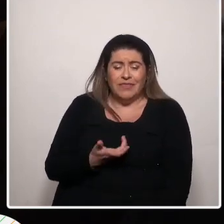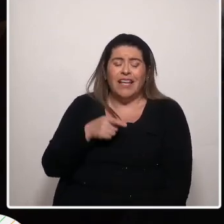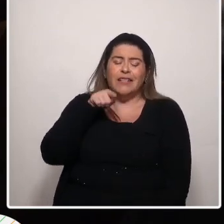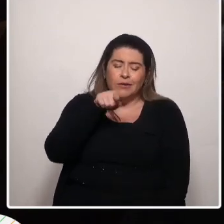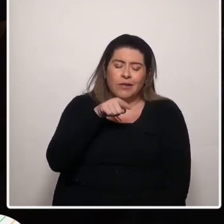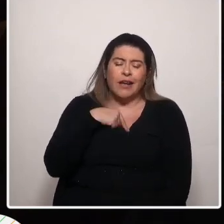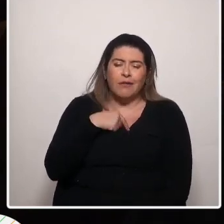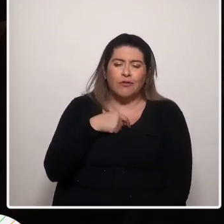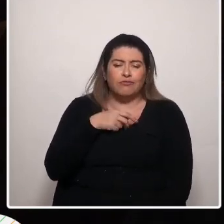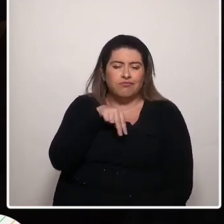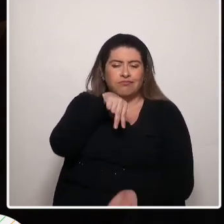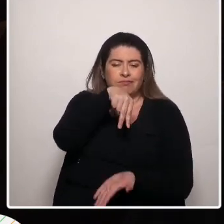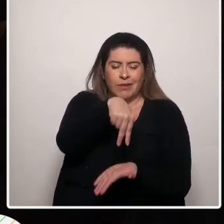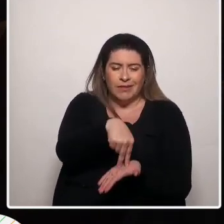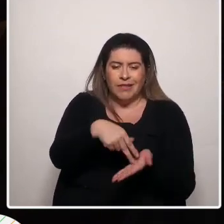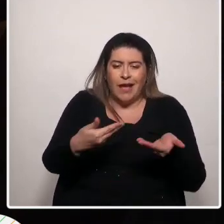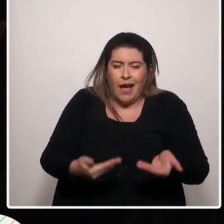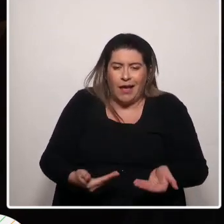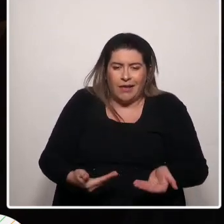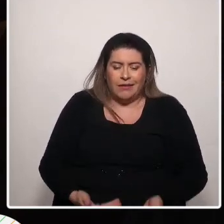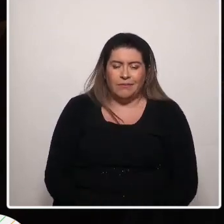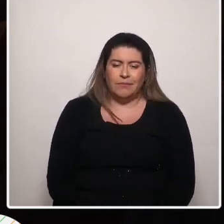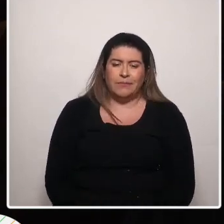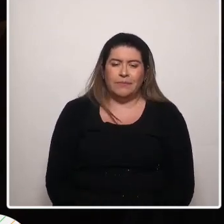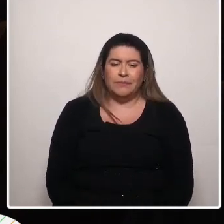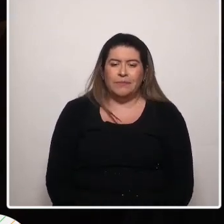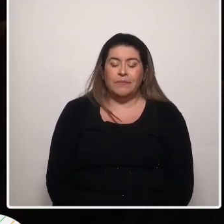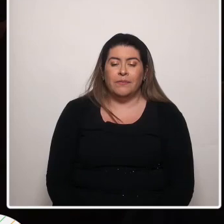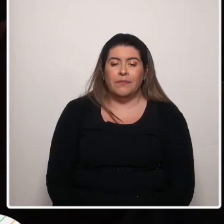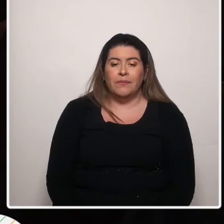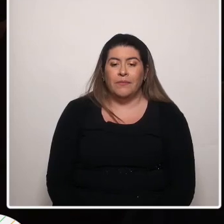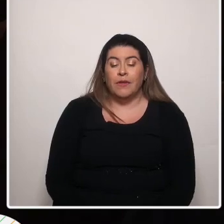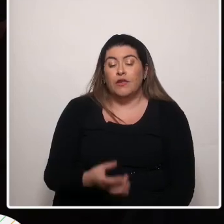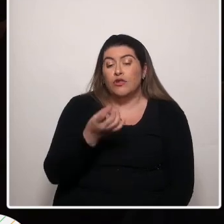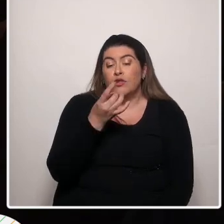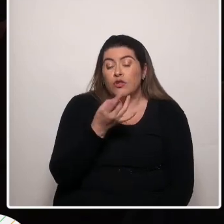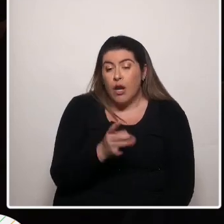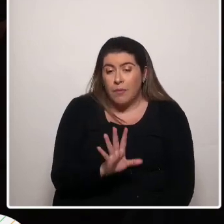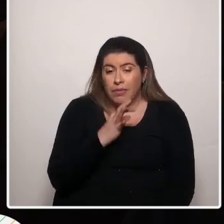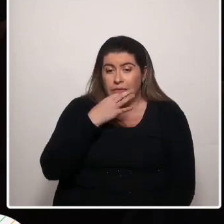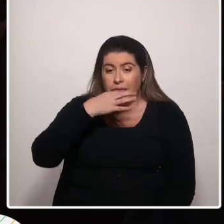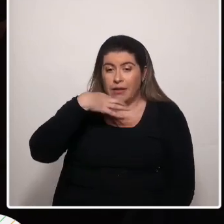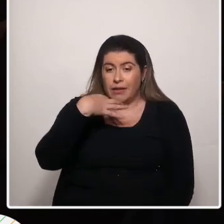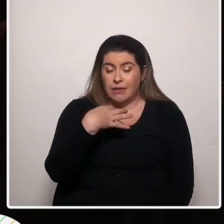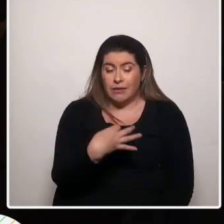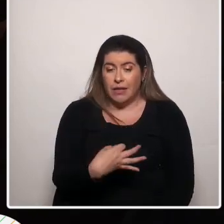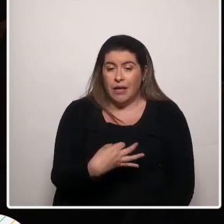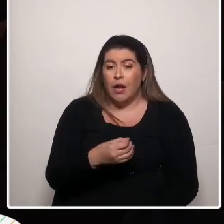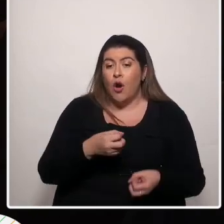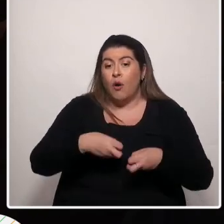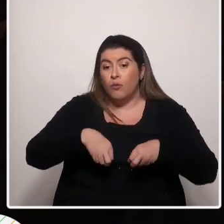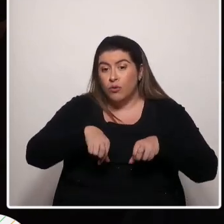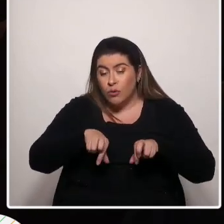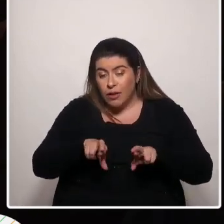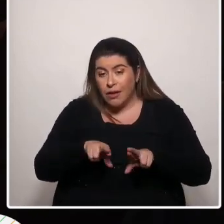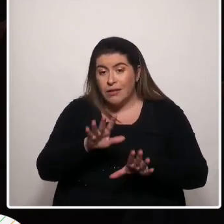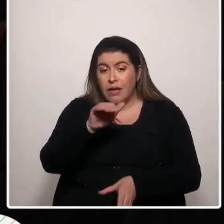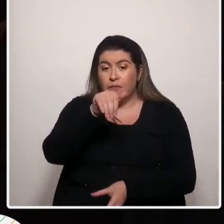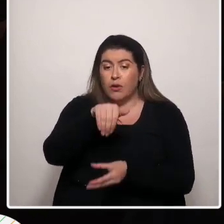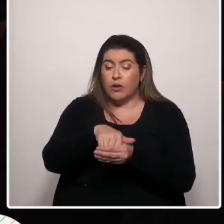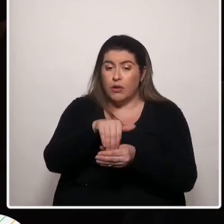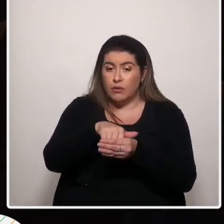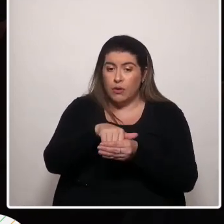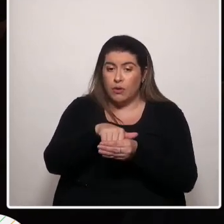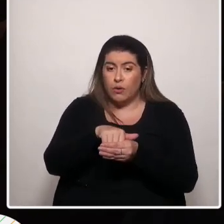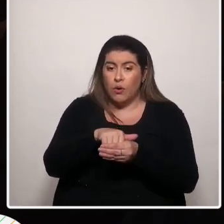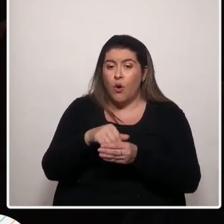este espacio. Dicho eso, solo agregar la posibilidad de que sea esta votación uno